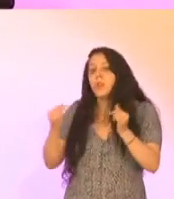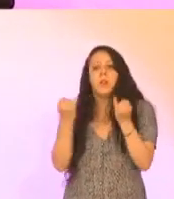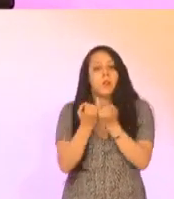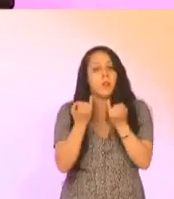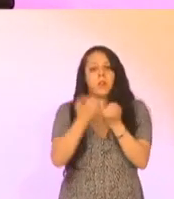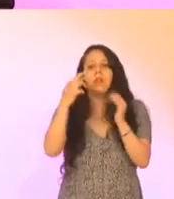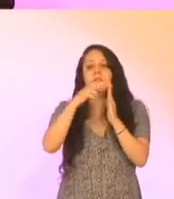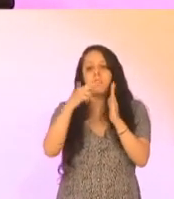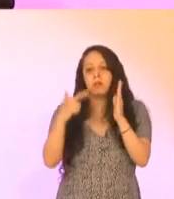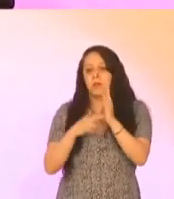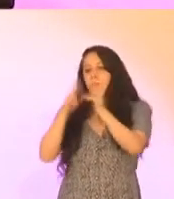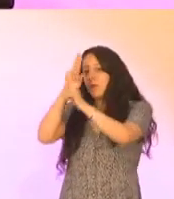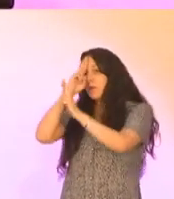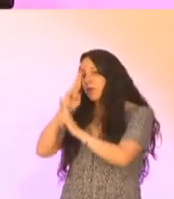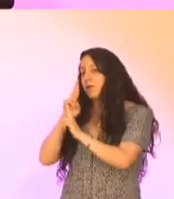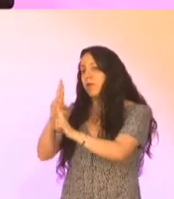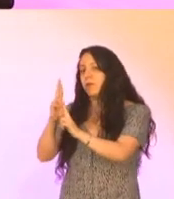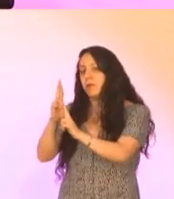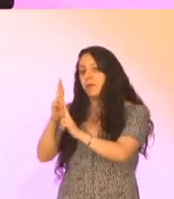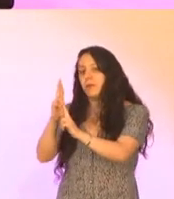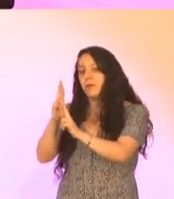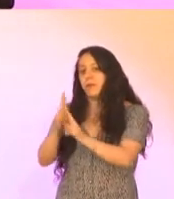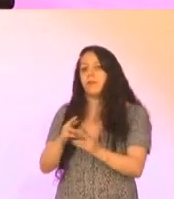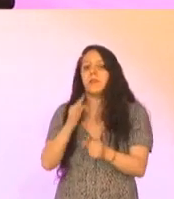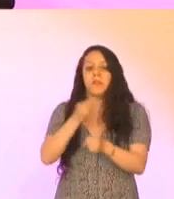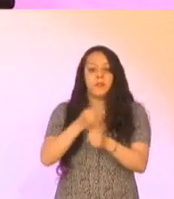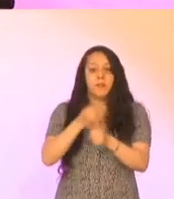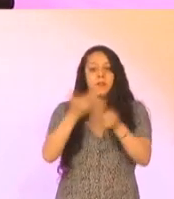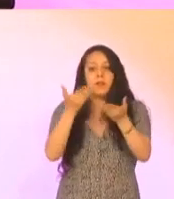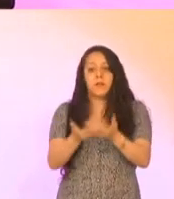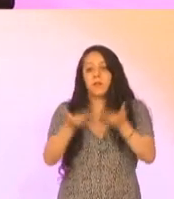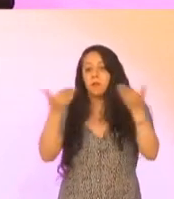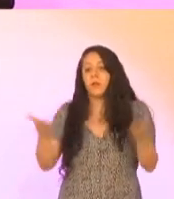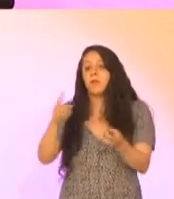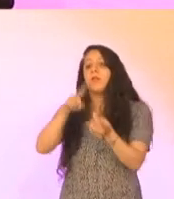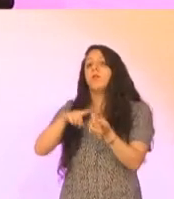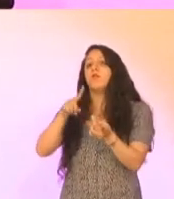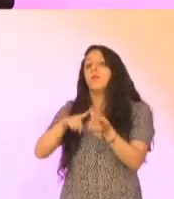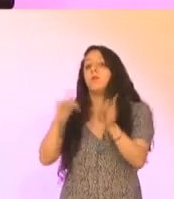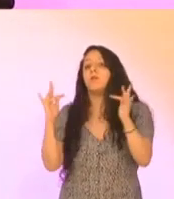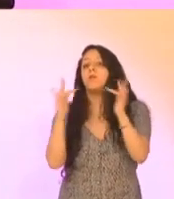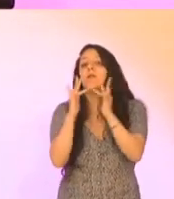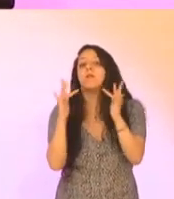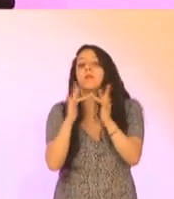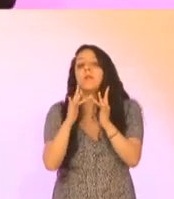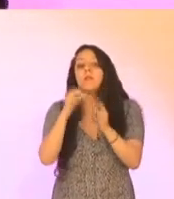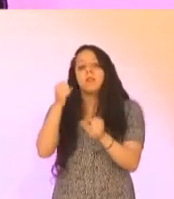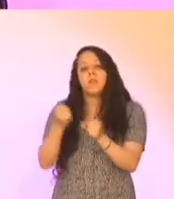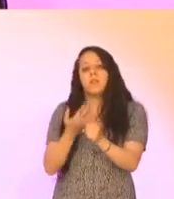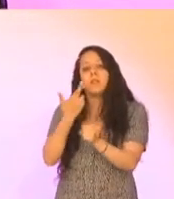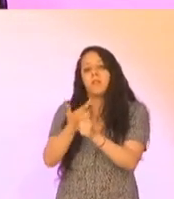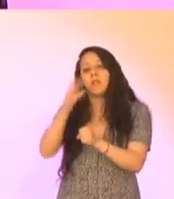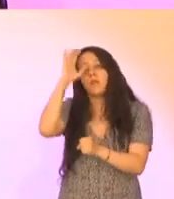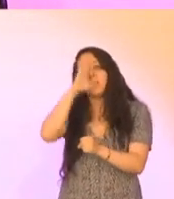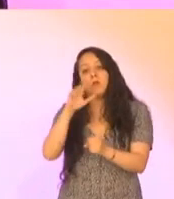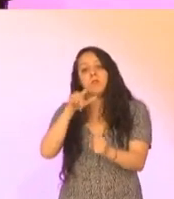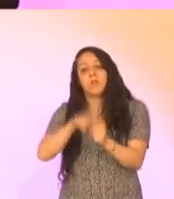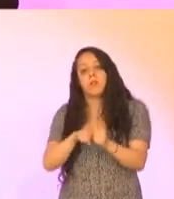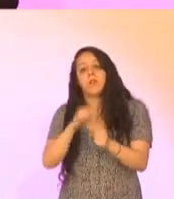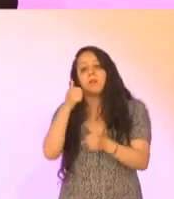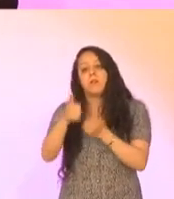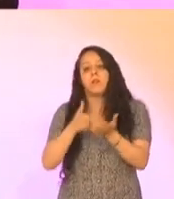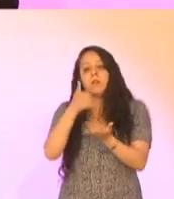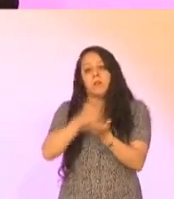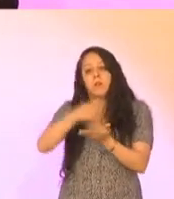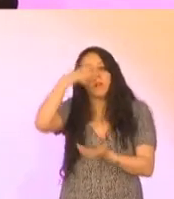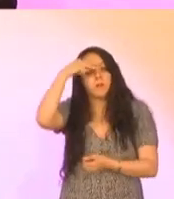y respeto social y seguirnos a través de las redes sociales de la secretaria de cultura de la ciudad de mexico de grandes festivales y de